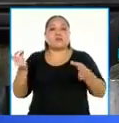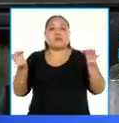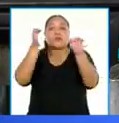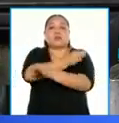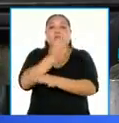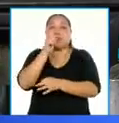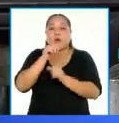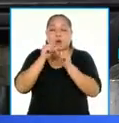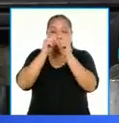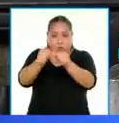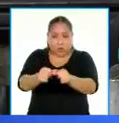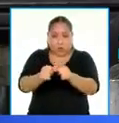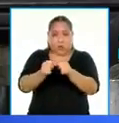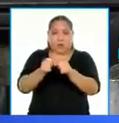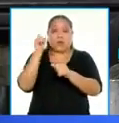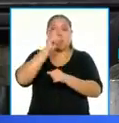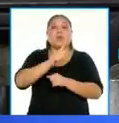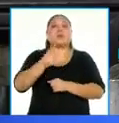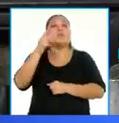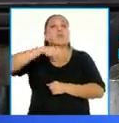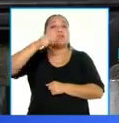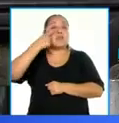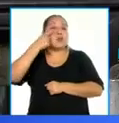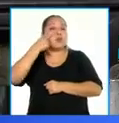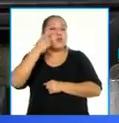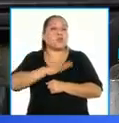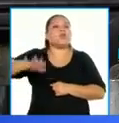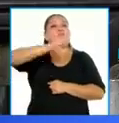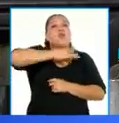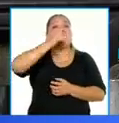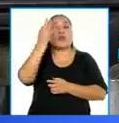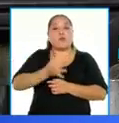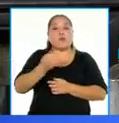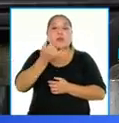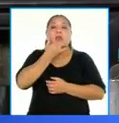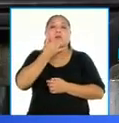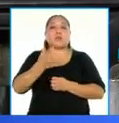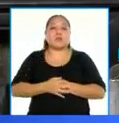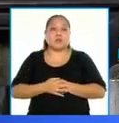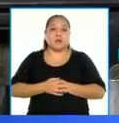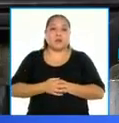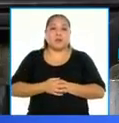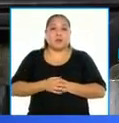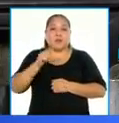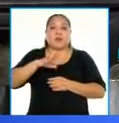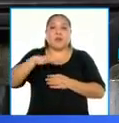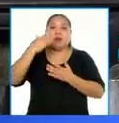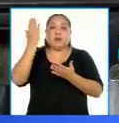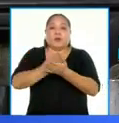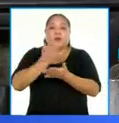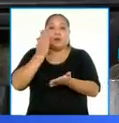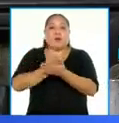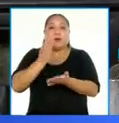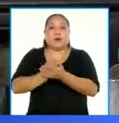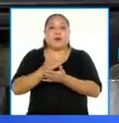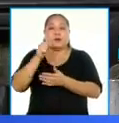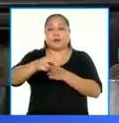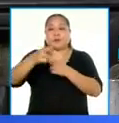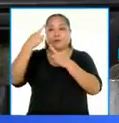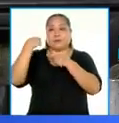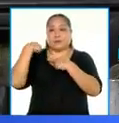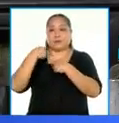no va a parar hasta que se conozca toda la verdad sobre lo sucedido y eventualmente se sancionen a los responsables que